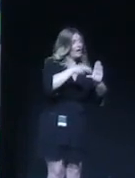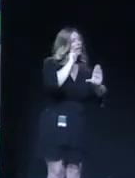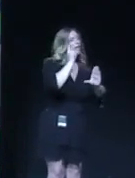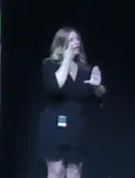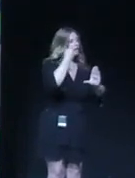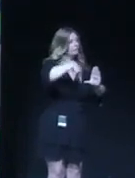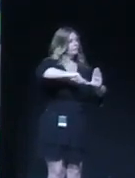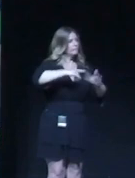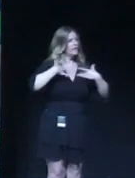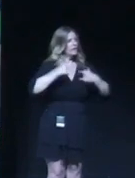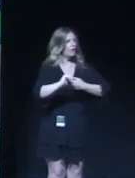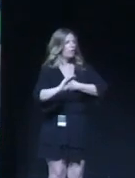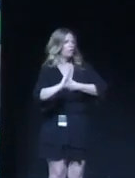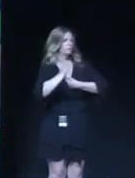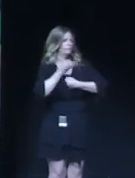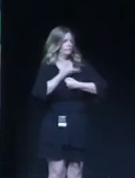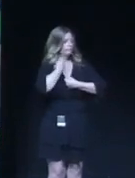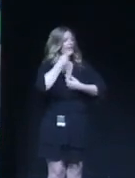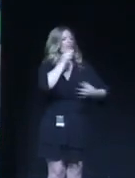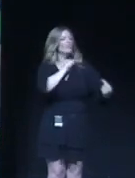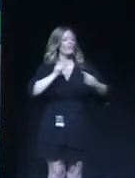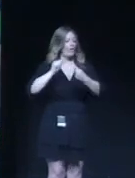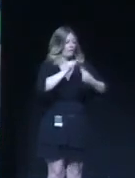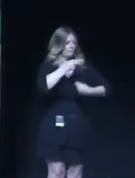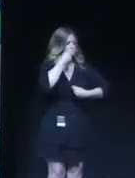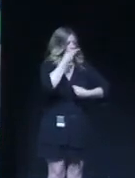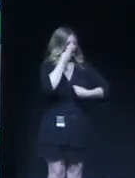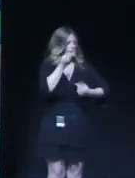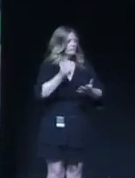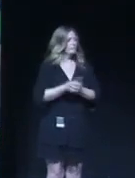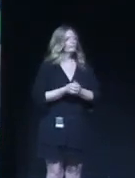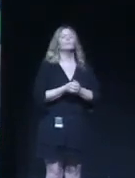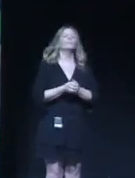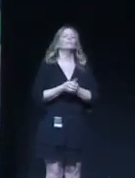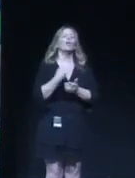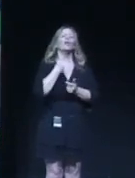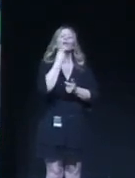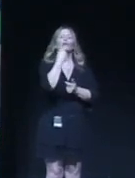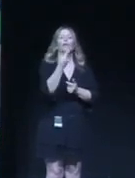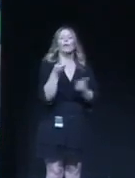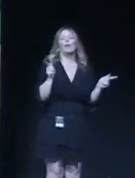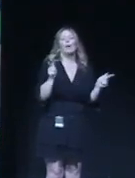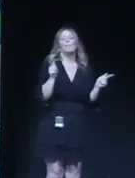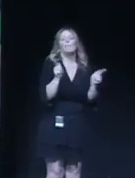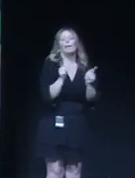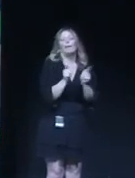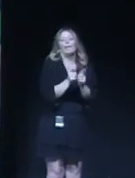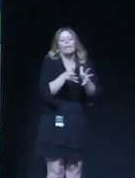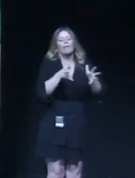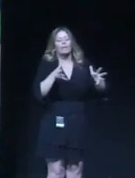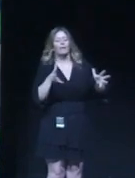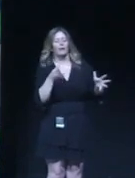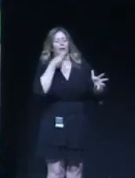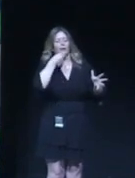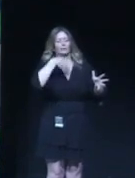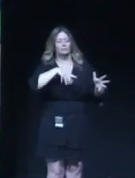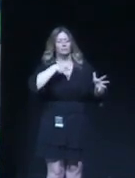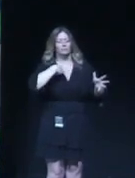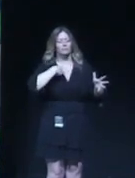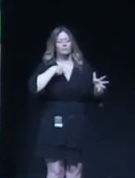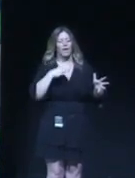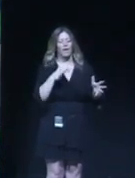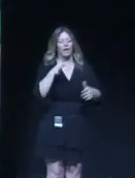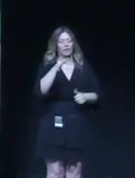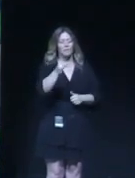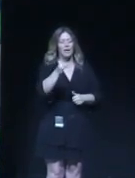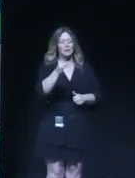su salud. El debate es interesante, ¿no? Y yo decía, es una pequeña gran historia que además yo creo que a